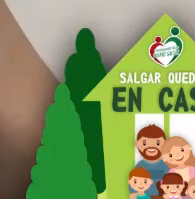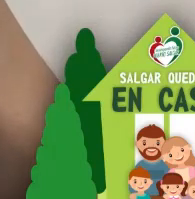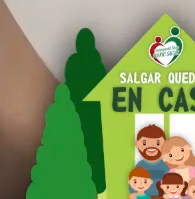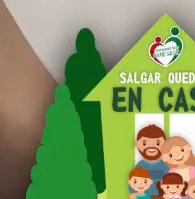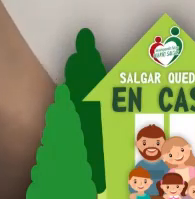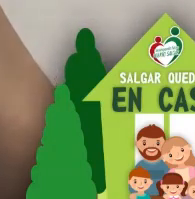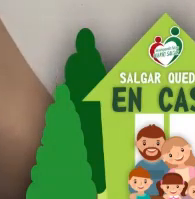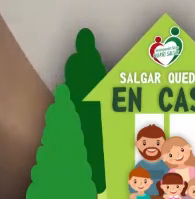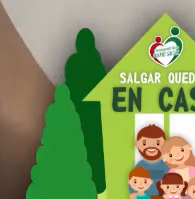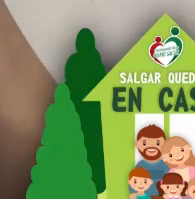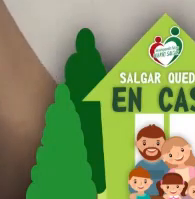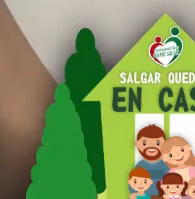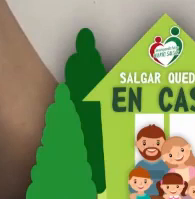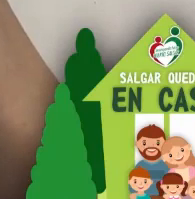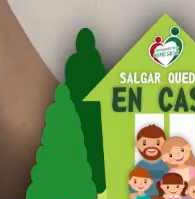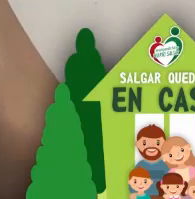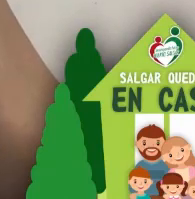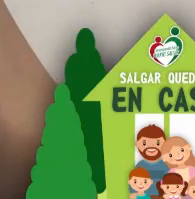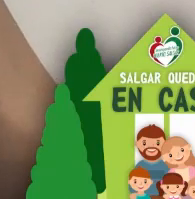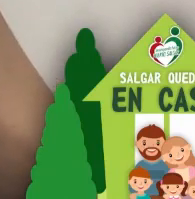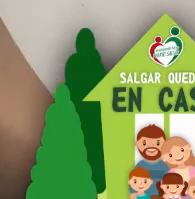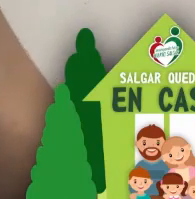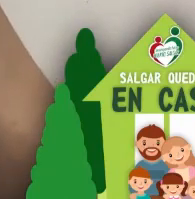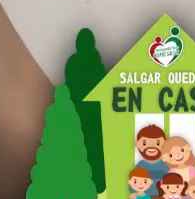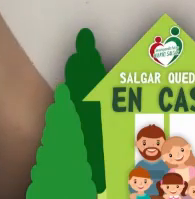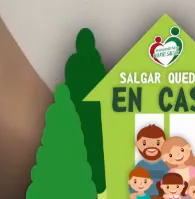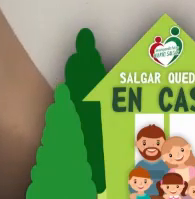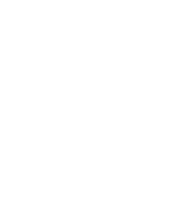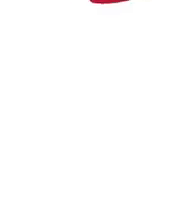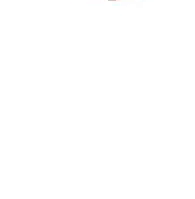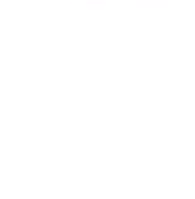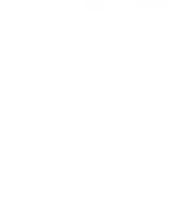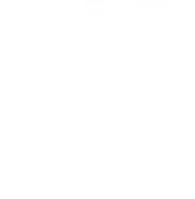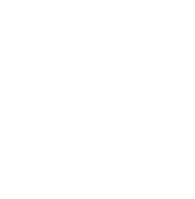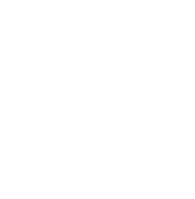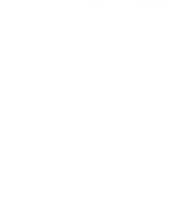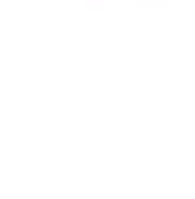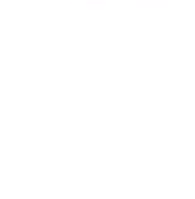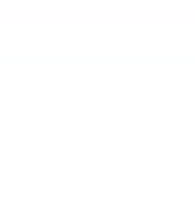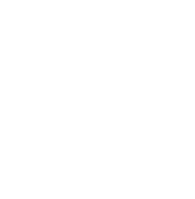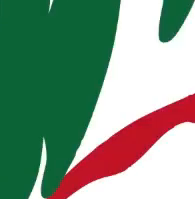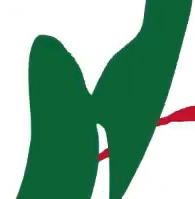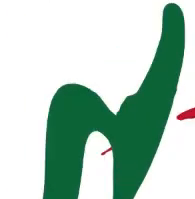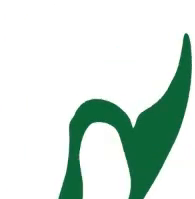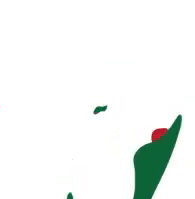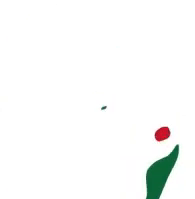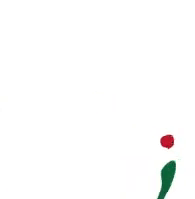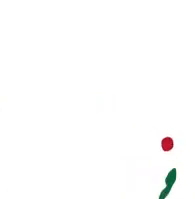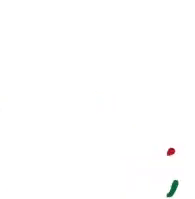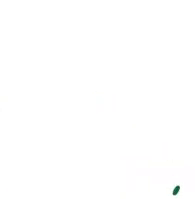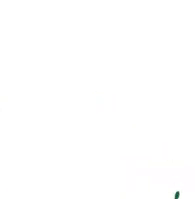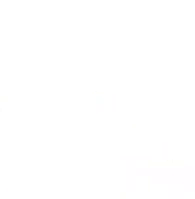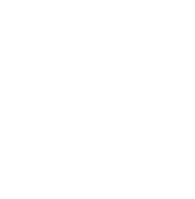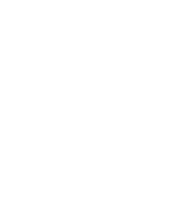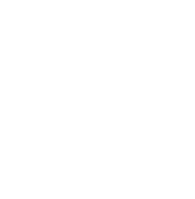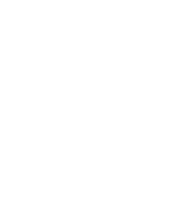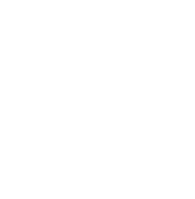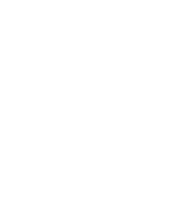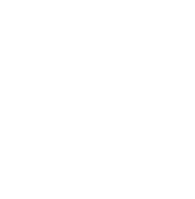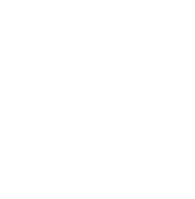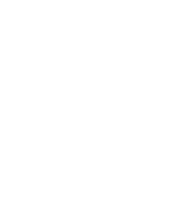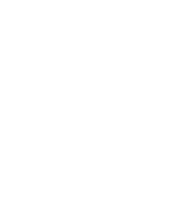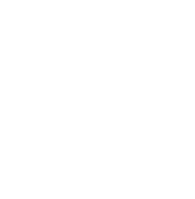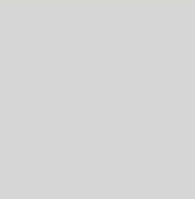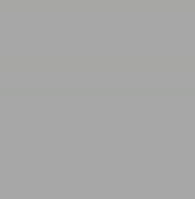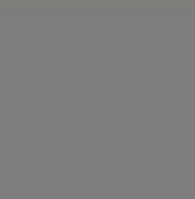compartes. La desinformación es un virus que podemos combatir desde casa. Alcaldía Municipal de Puerto Salgar. Construyendo un